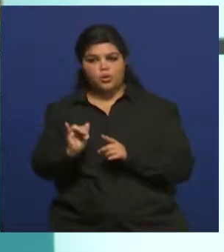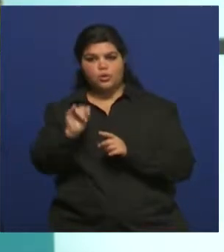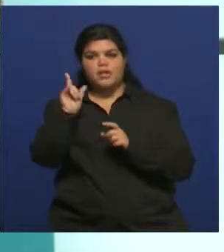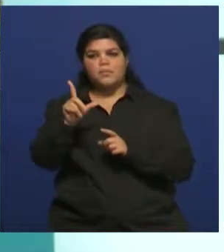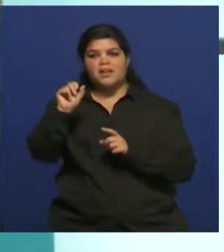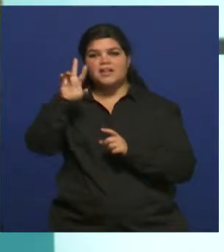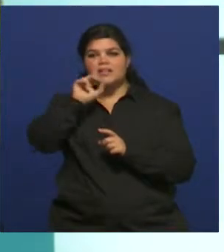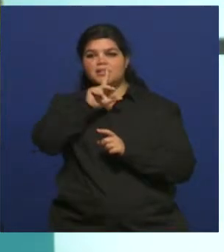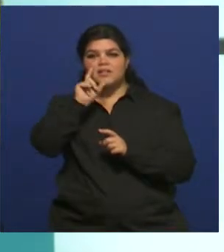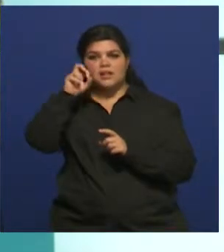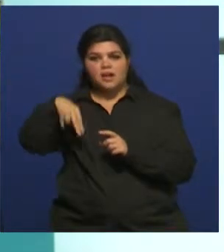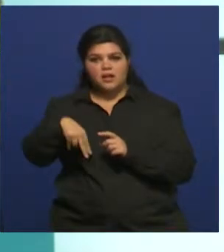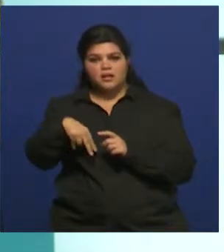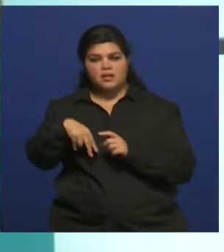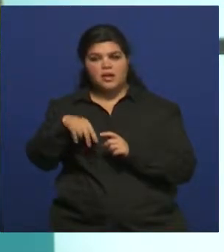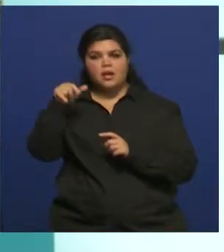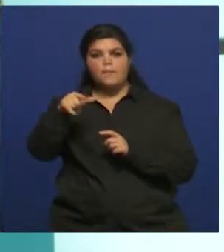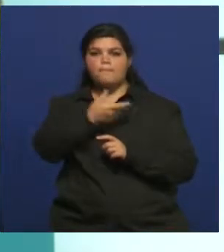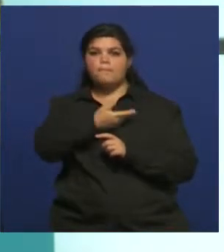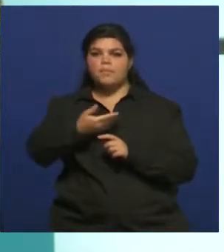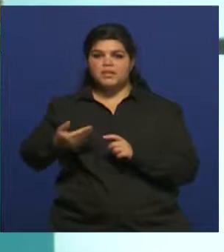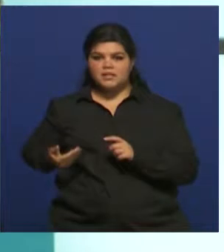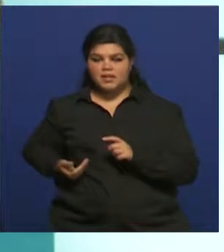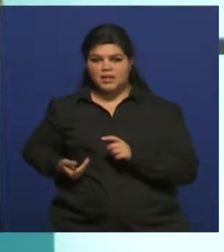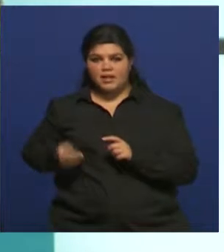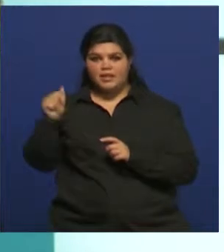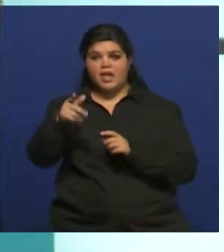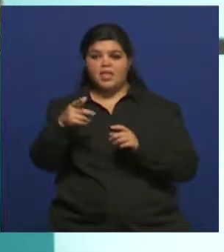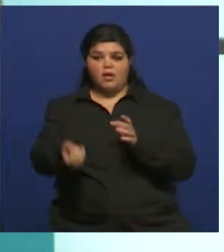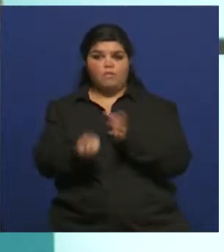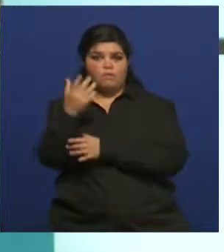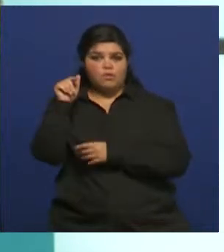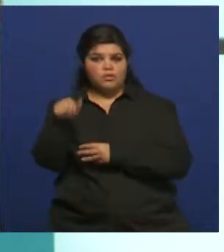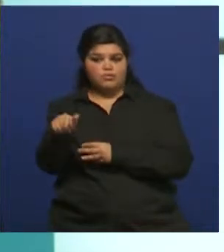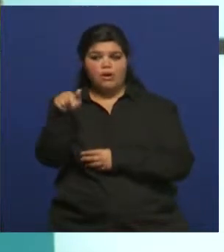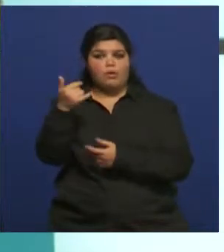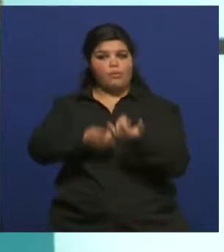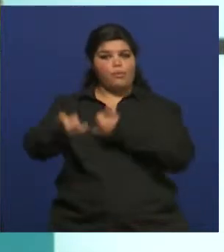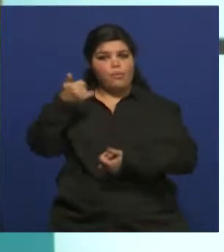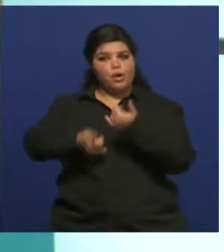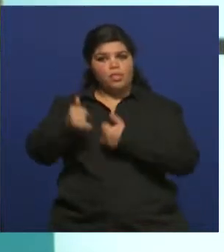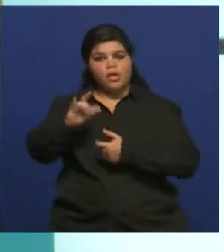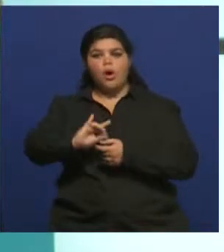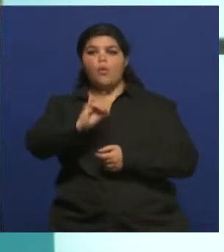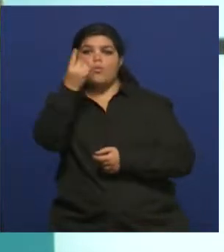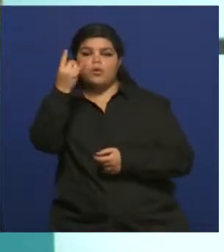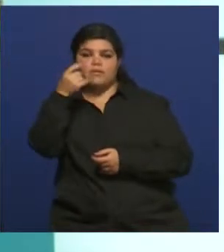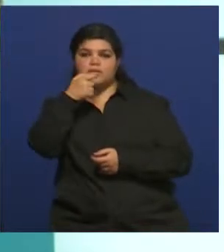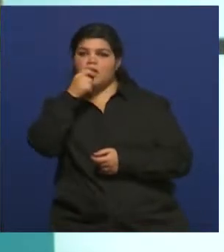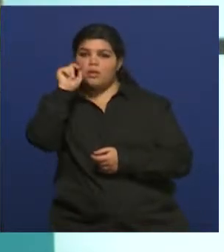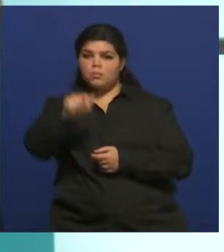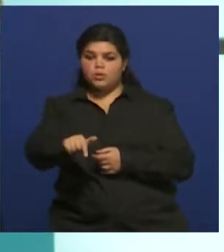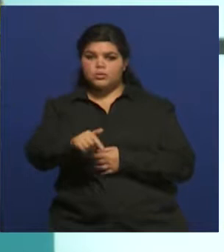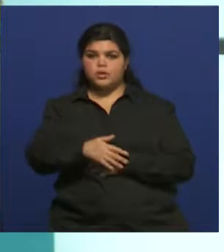Cristian Reyes, la presidente de esta fundación, que una de las universidades de la provincia de